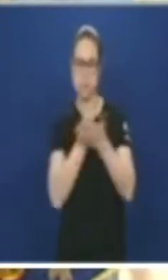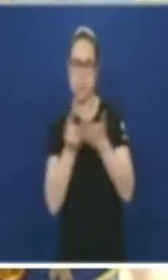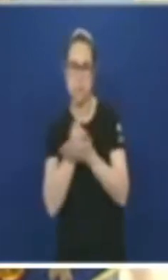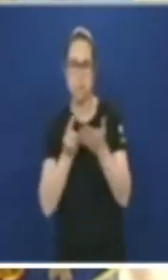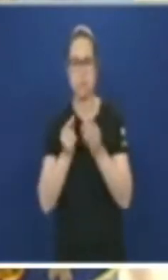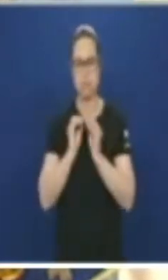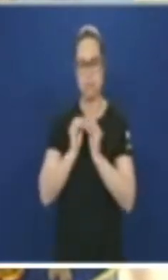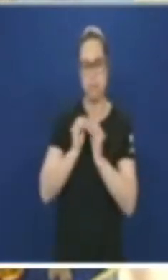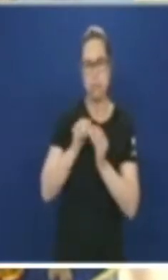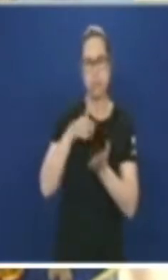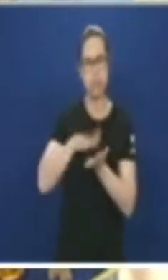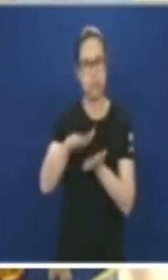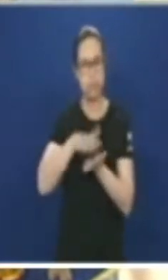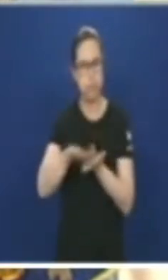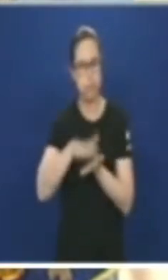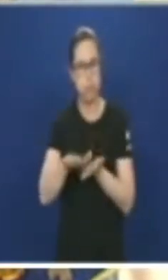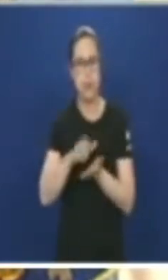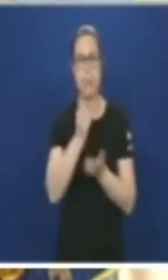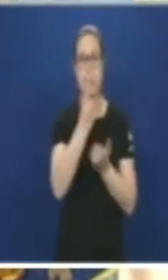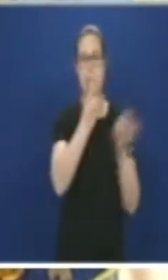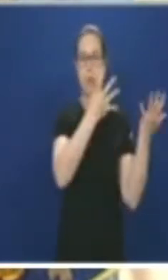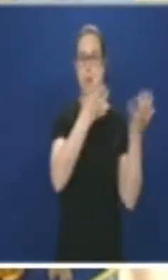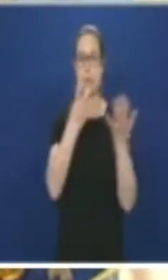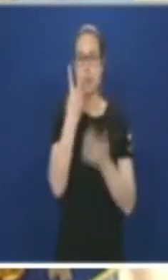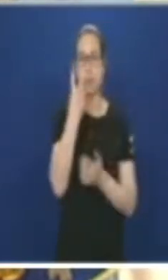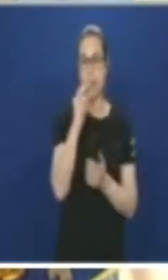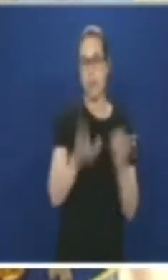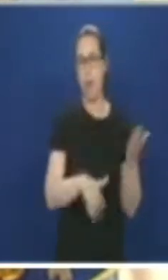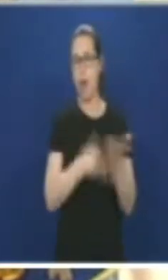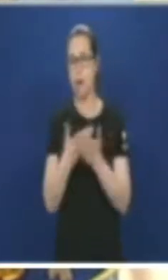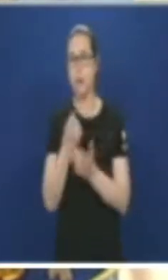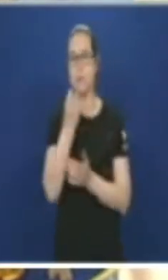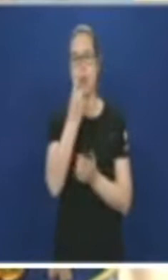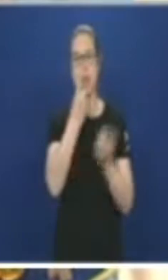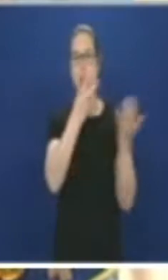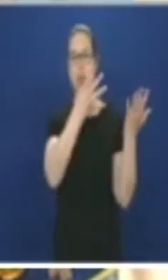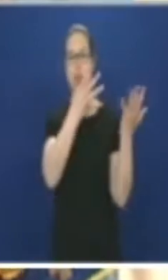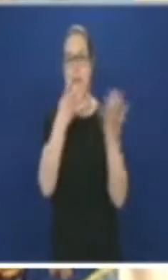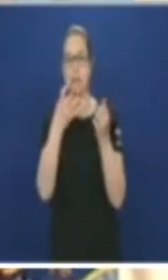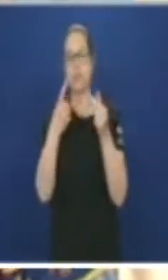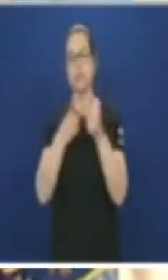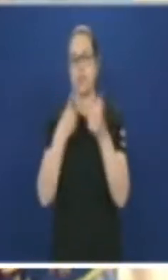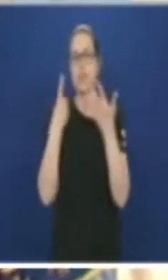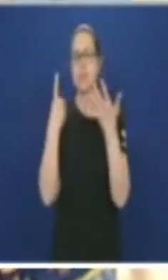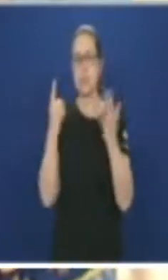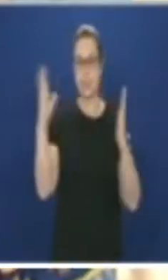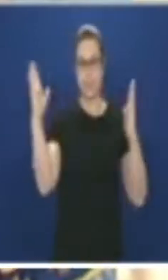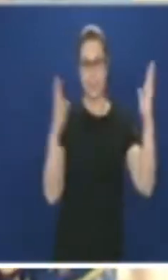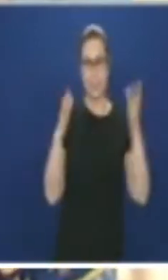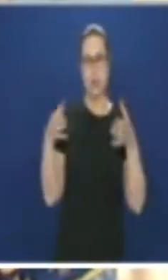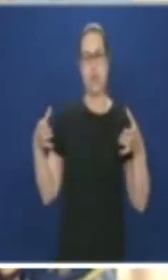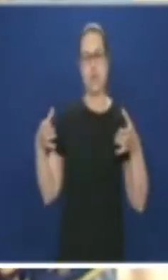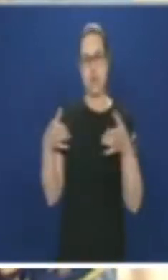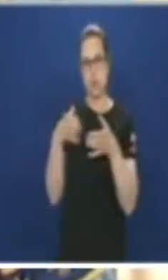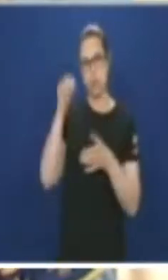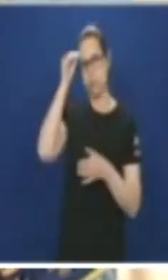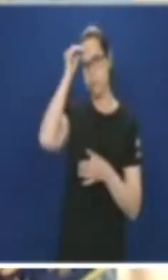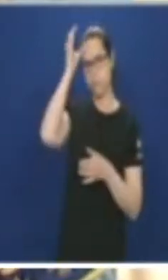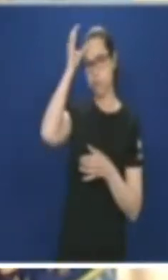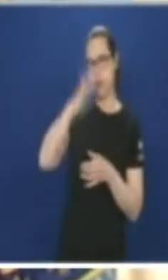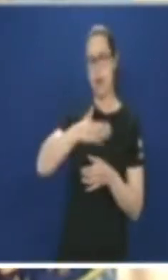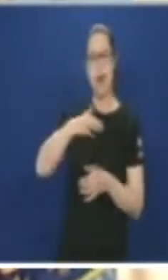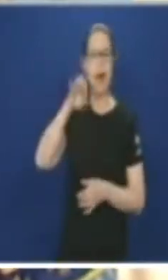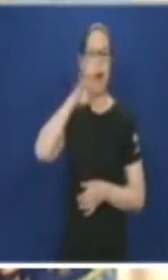entre 1920 e 1936, por un grupo de intelectuais galeguistas